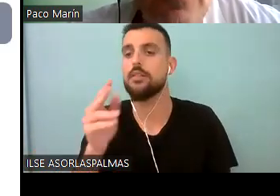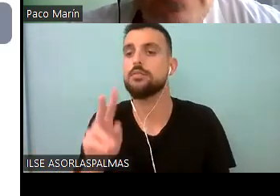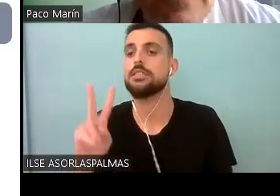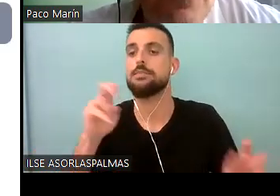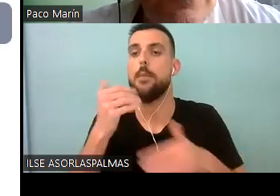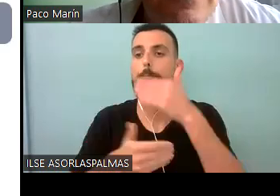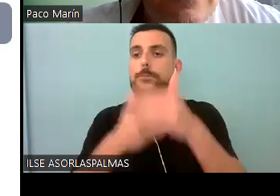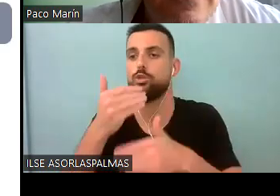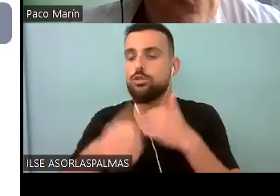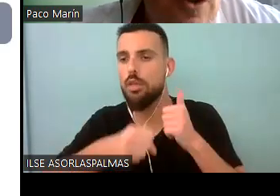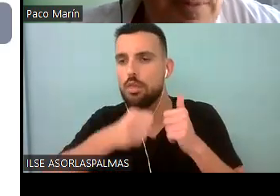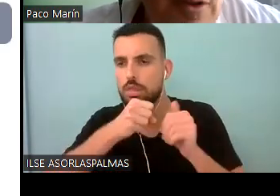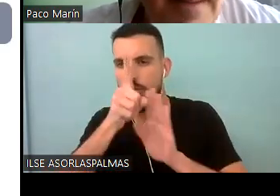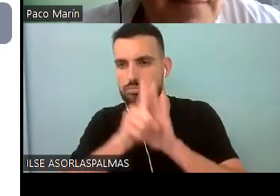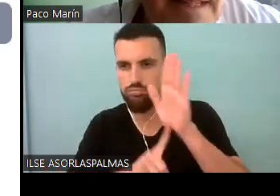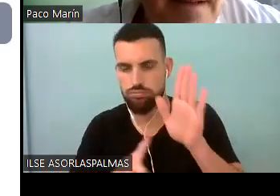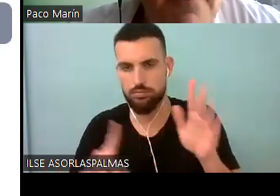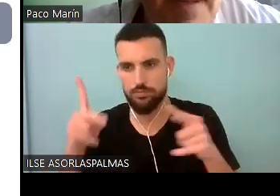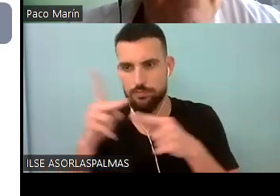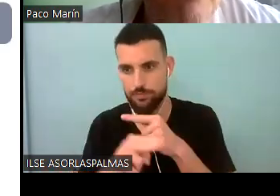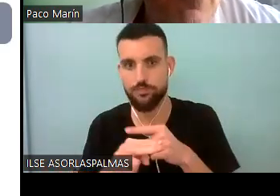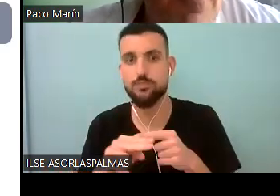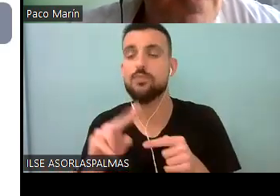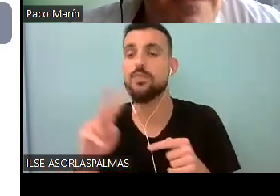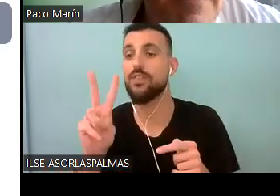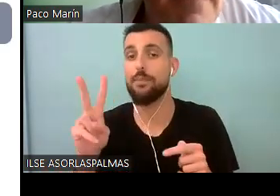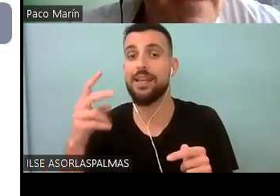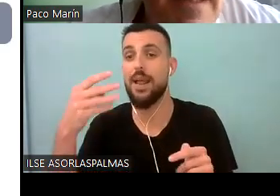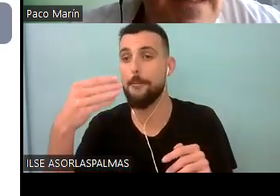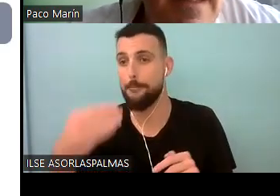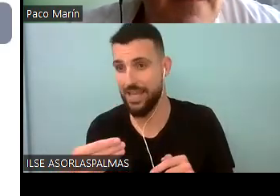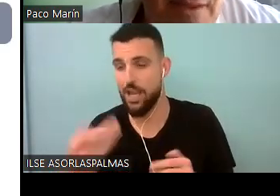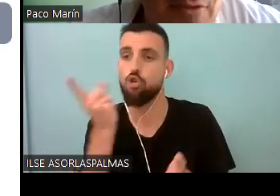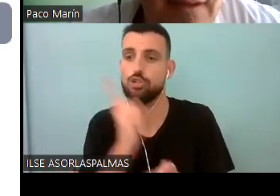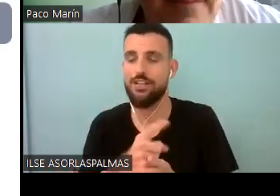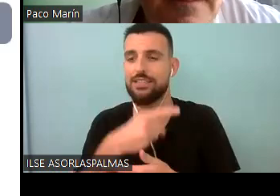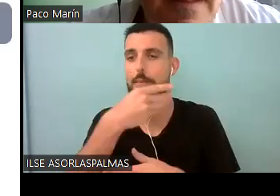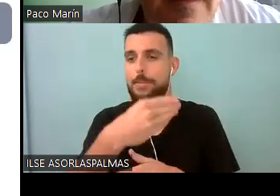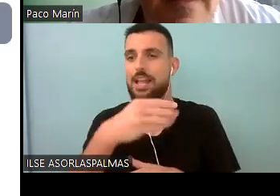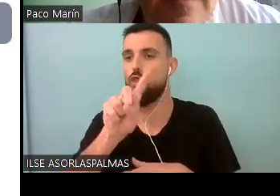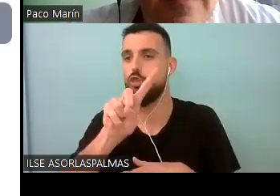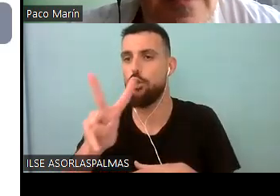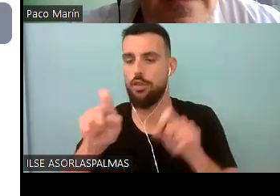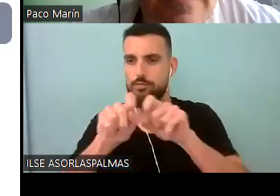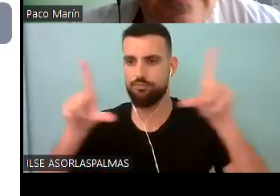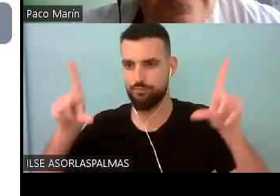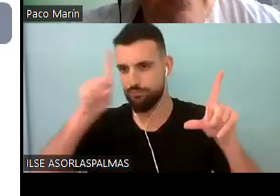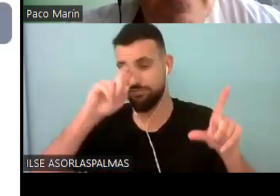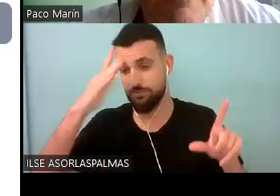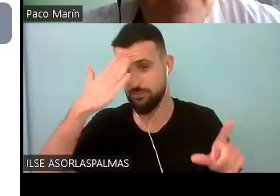proceso antioxidativo. Con respecto a la vitamina B, volvemos a ver la vitamina B12, esta es